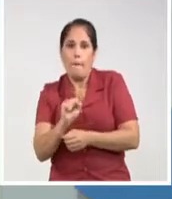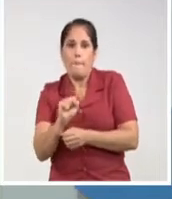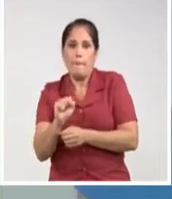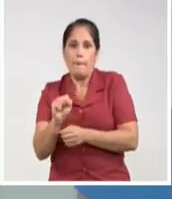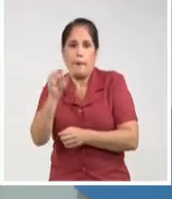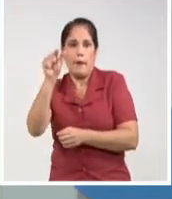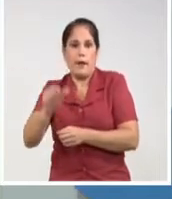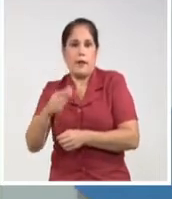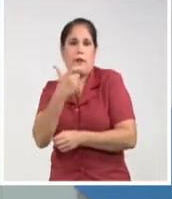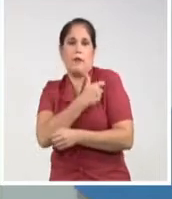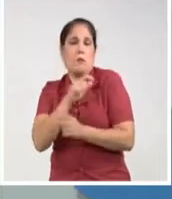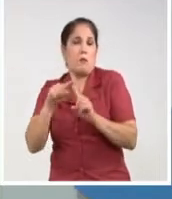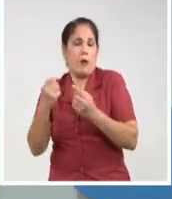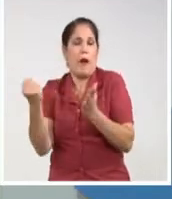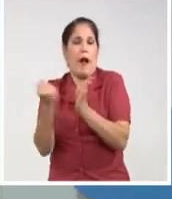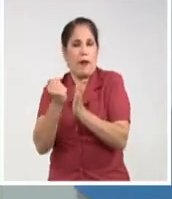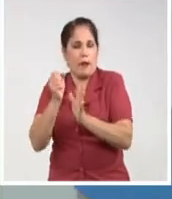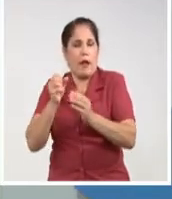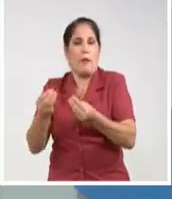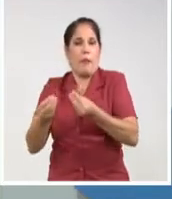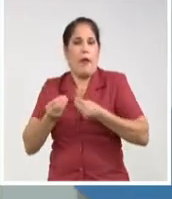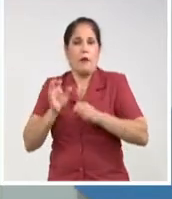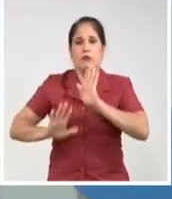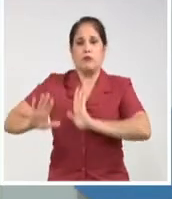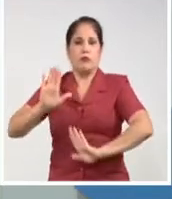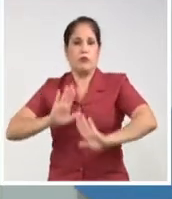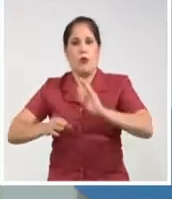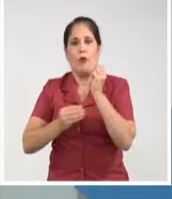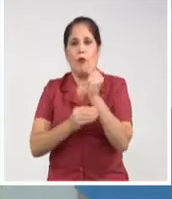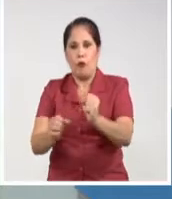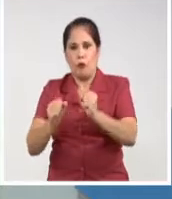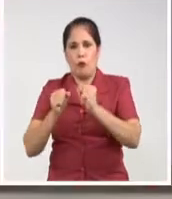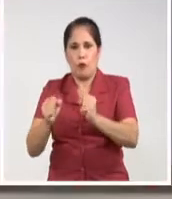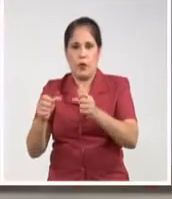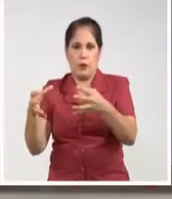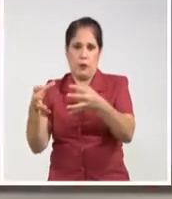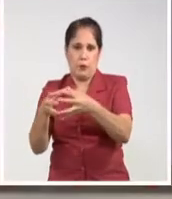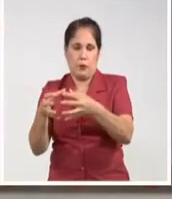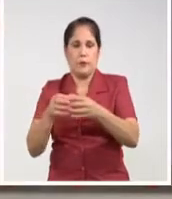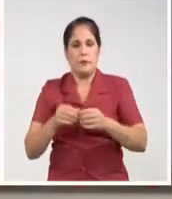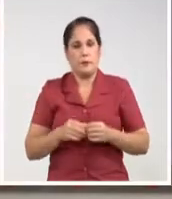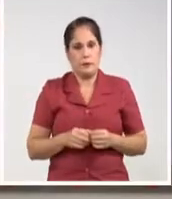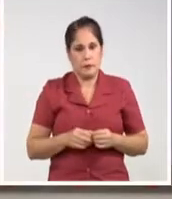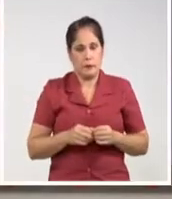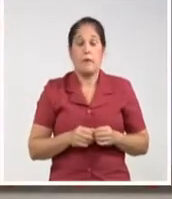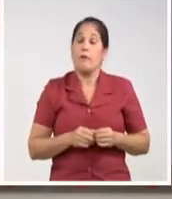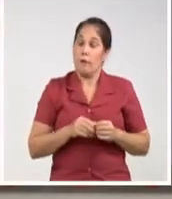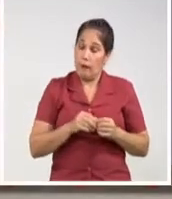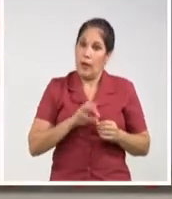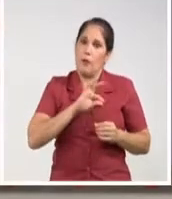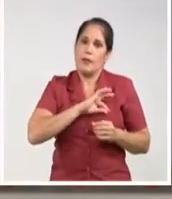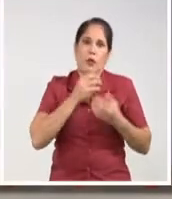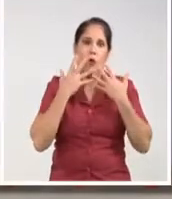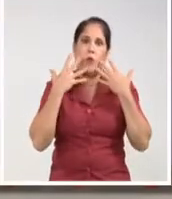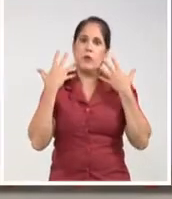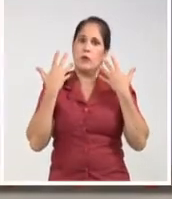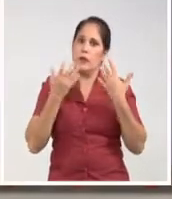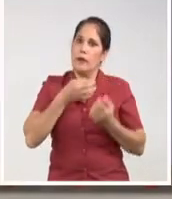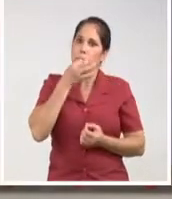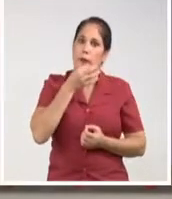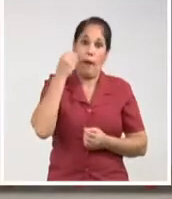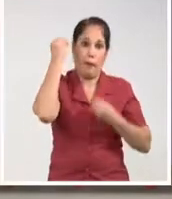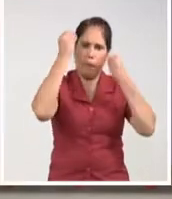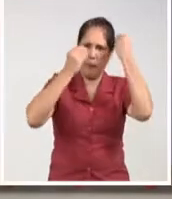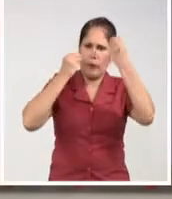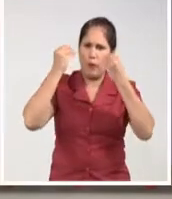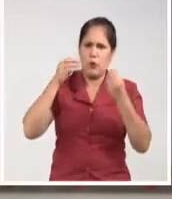dosis para garantizar la verdadera protección de esta población. A mí me alegra que usted lo diga de ese modo y hay una